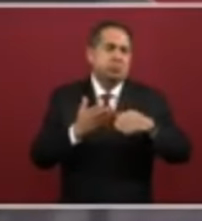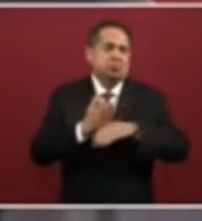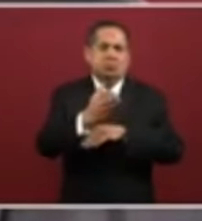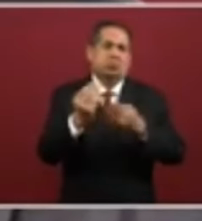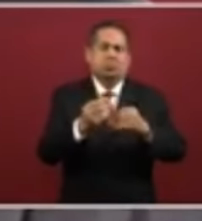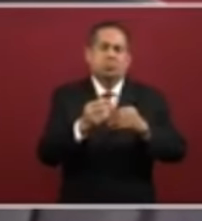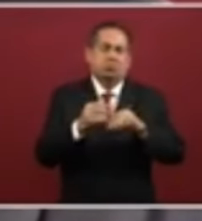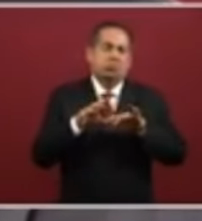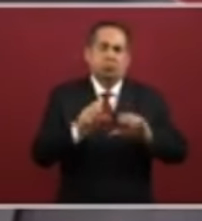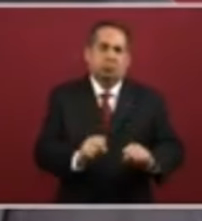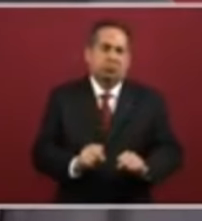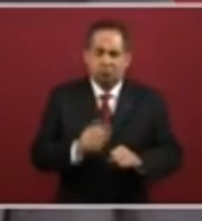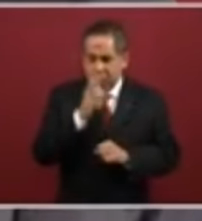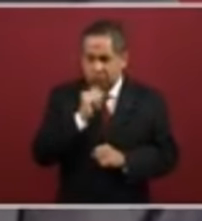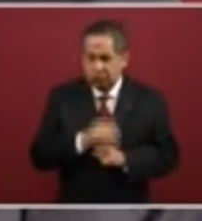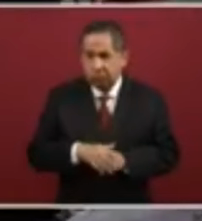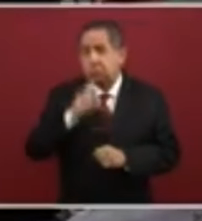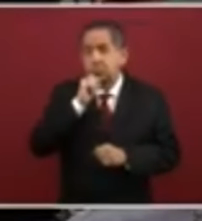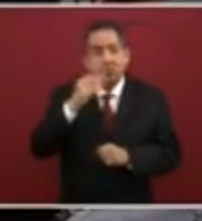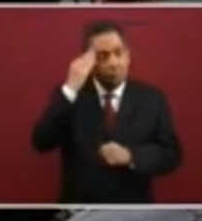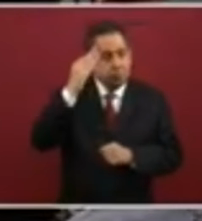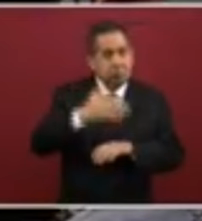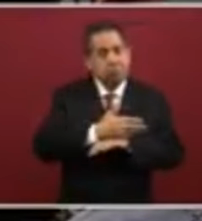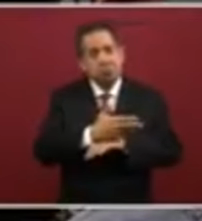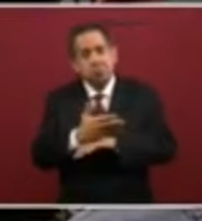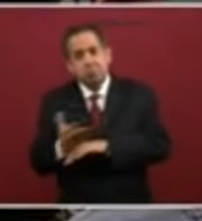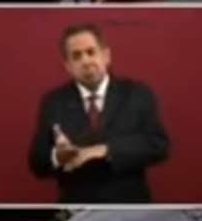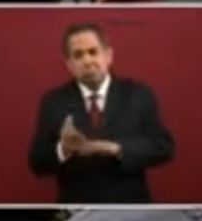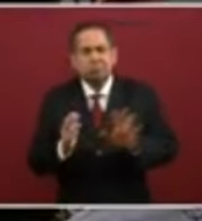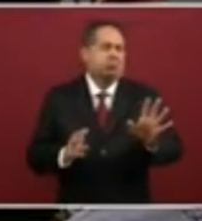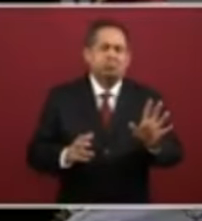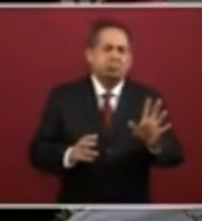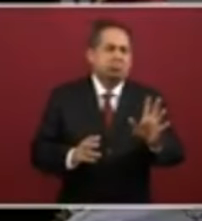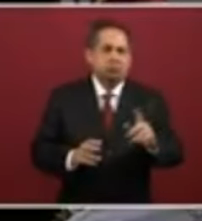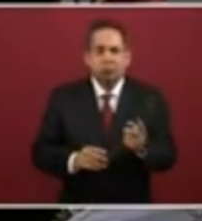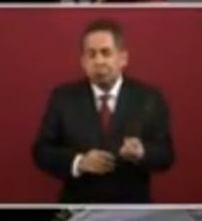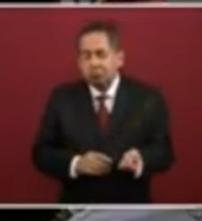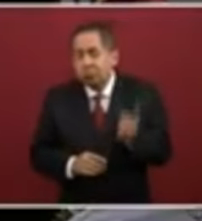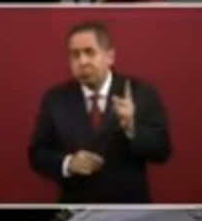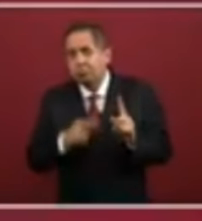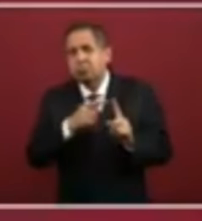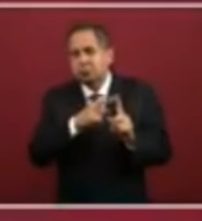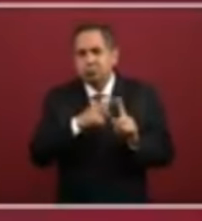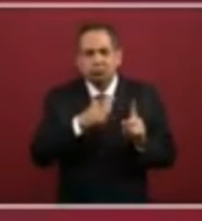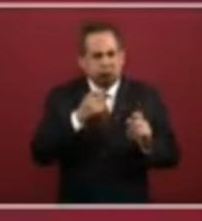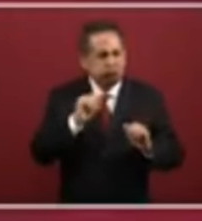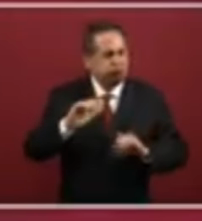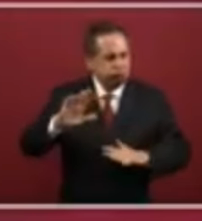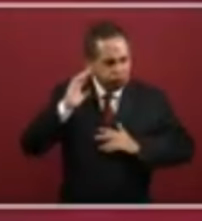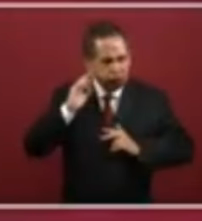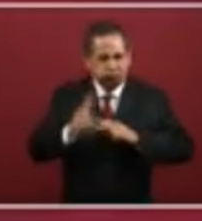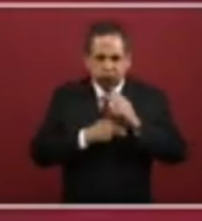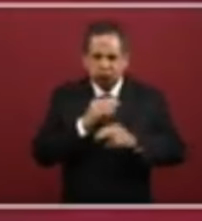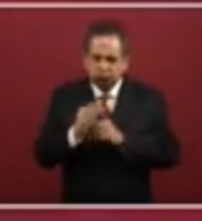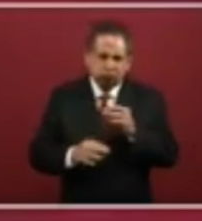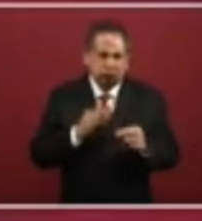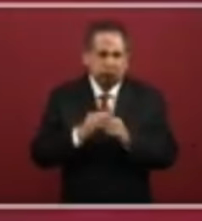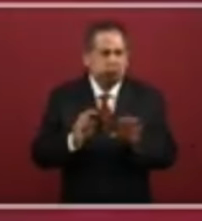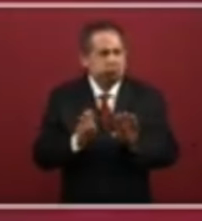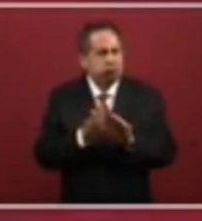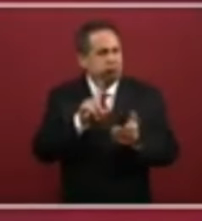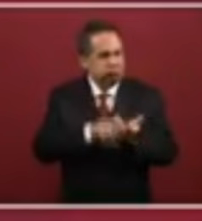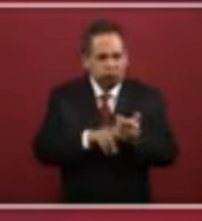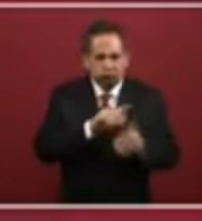Y también en el tiempo. Creo que solo una se comprometía a tener la